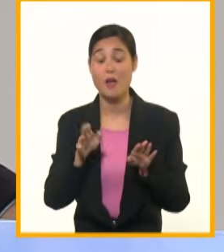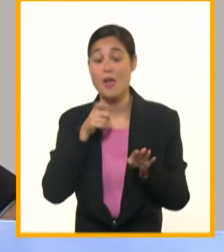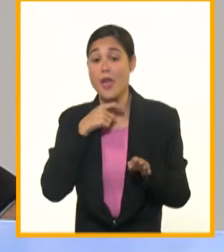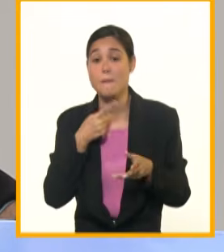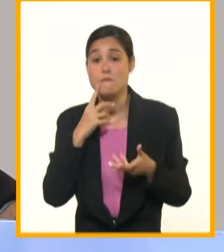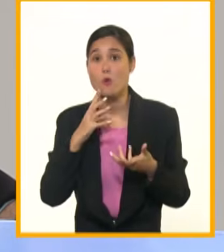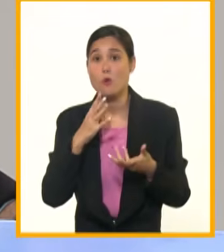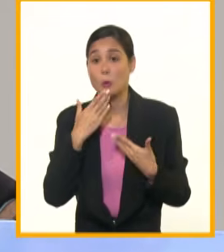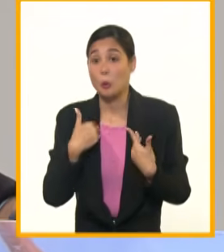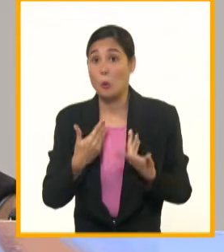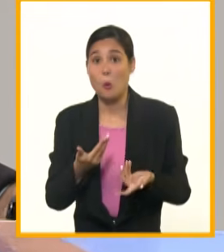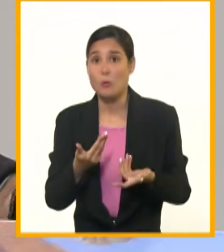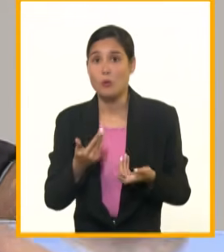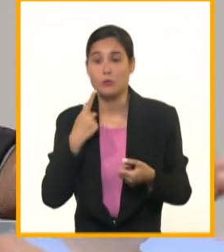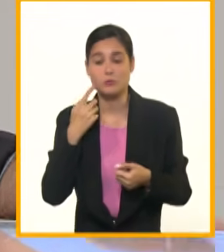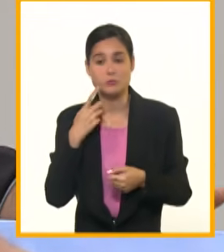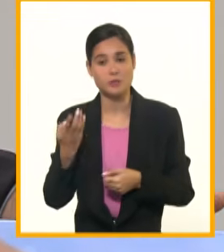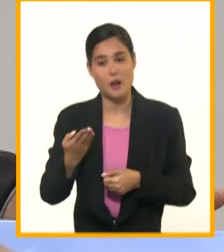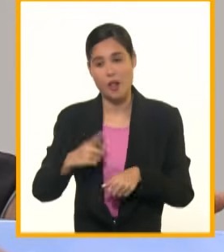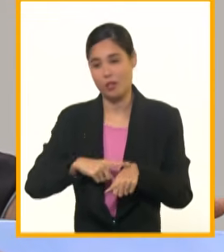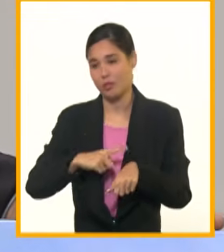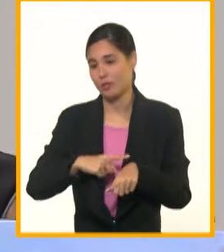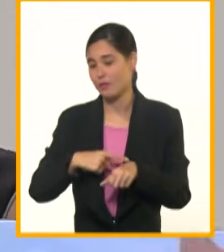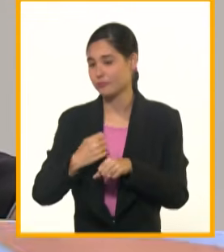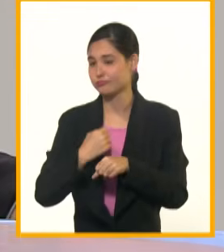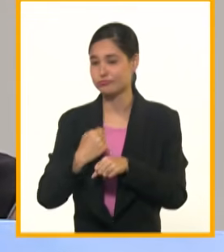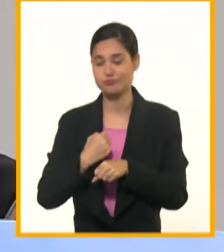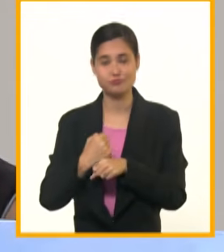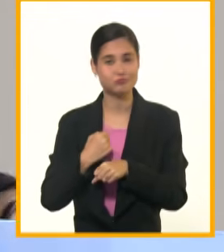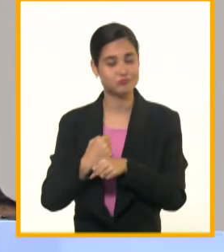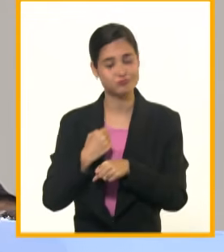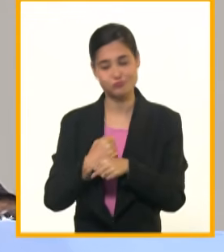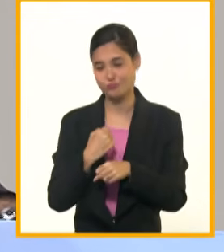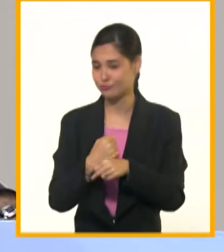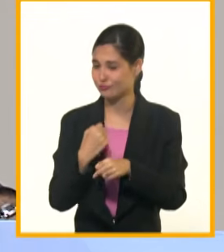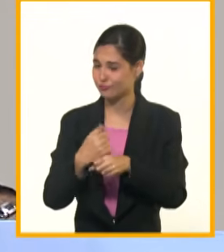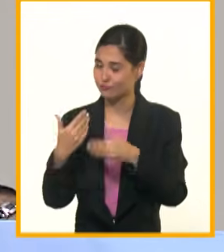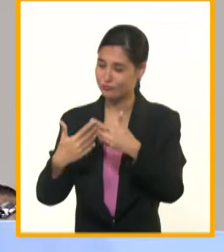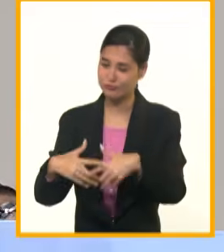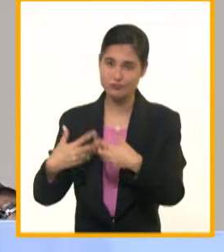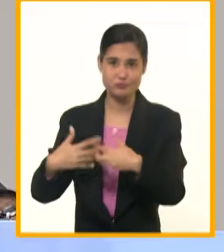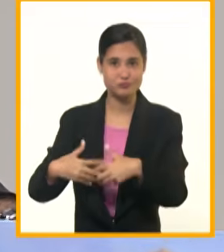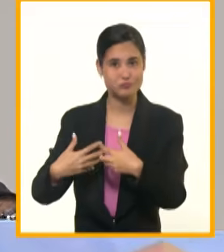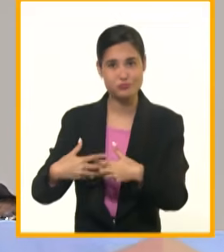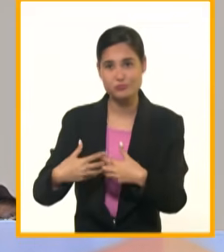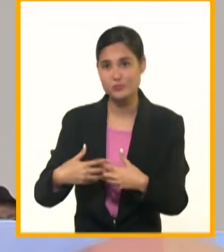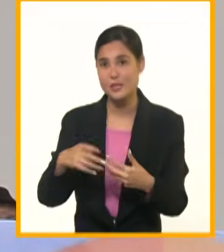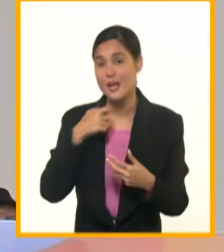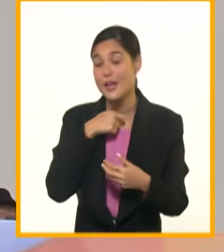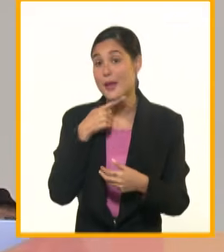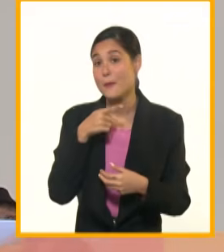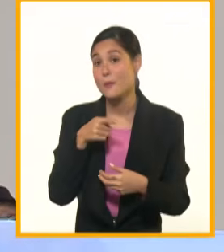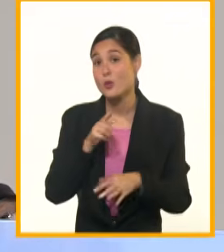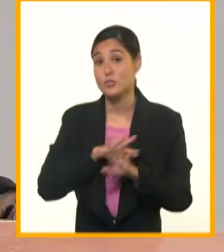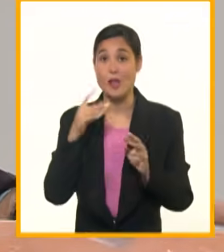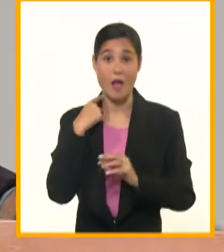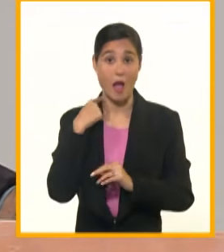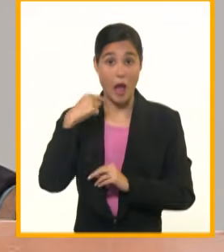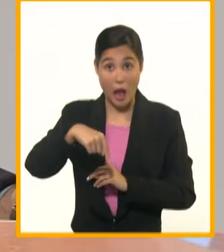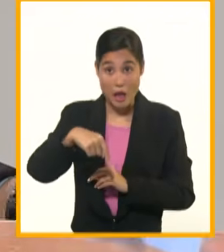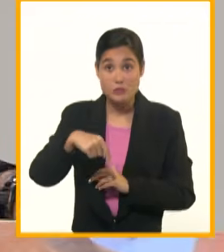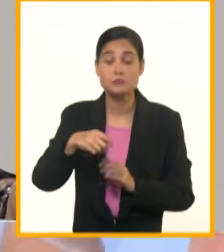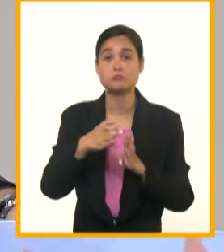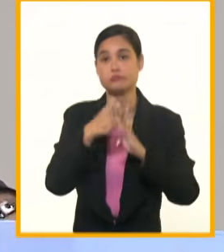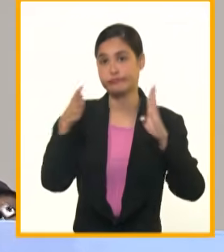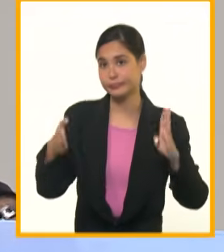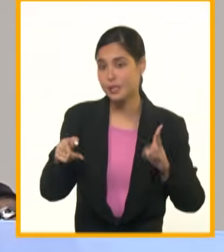que tengan capacidad productiva. Produce ahora el Boris Luis, que va a ser zafra este año. Tenemos el Héctor